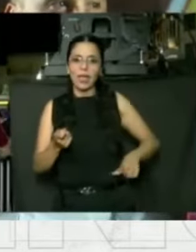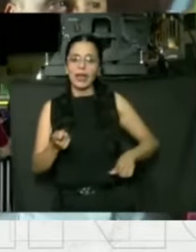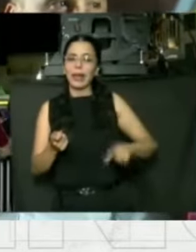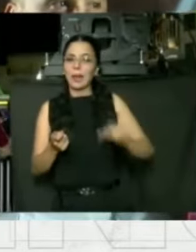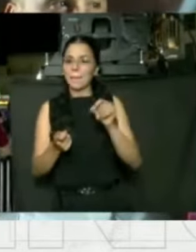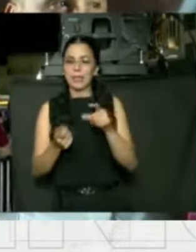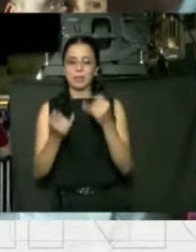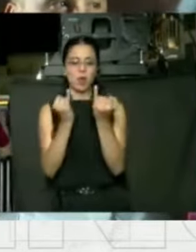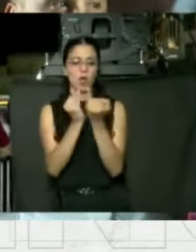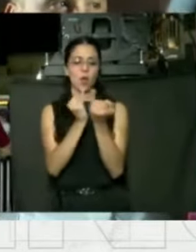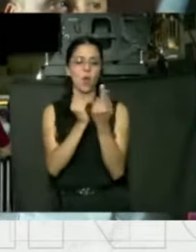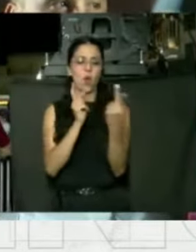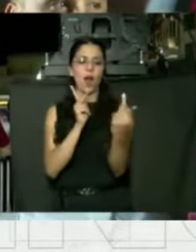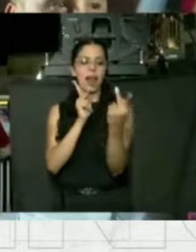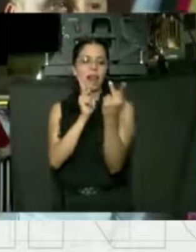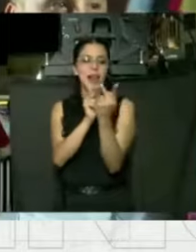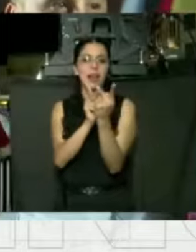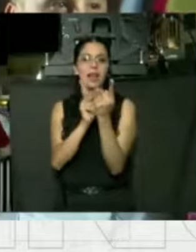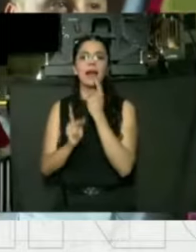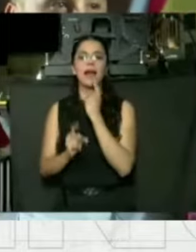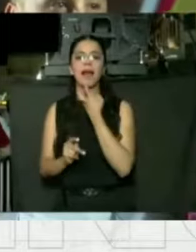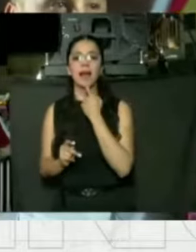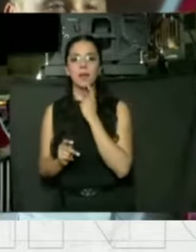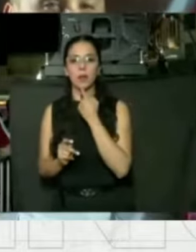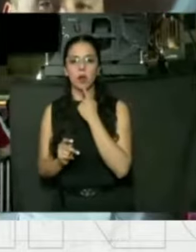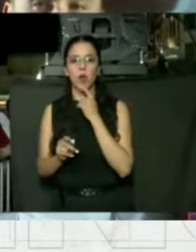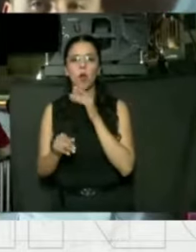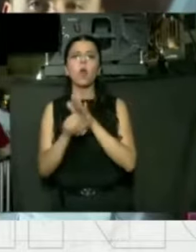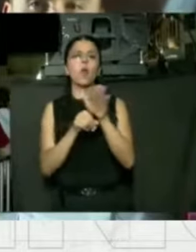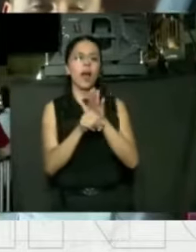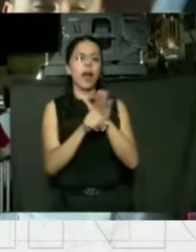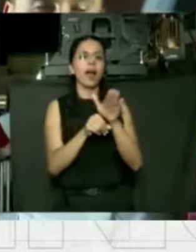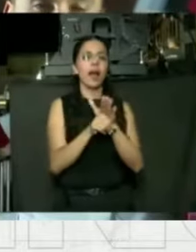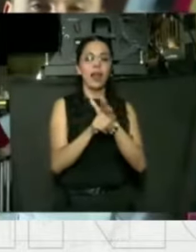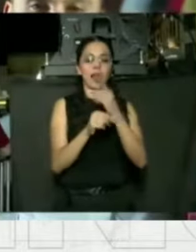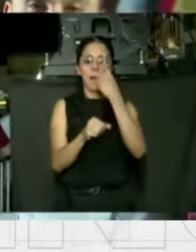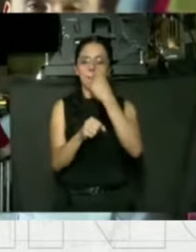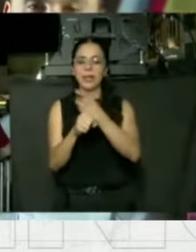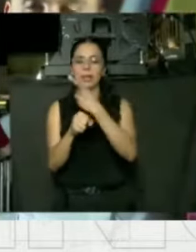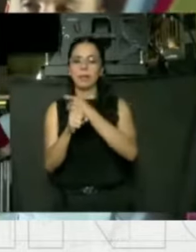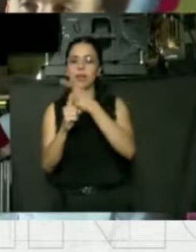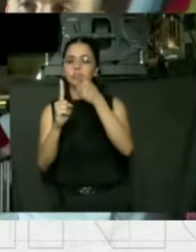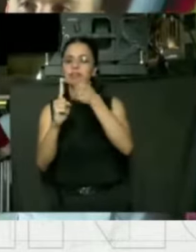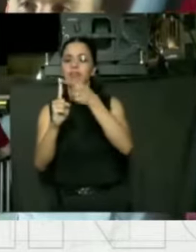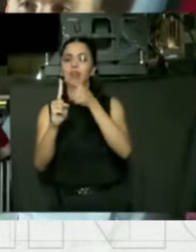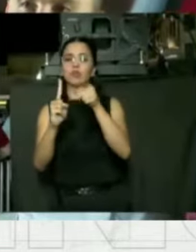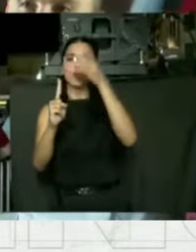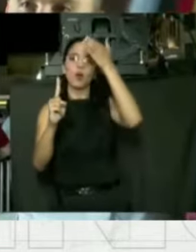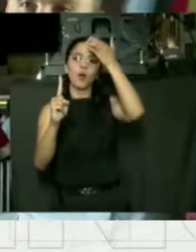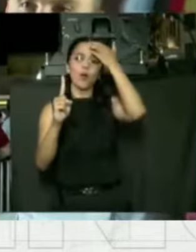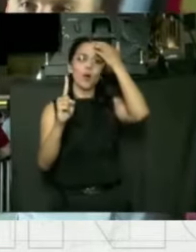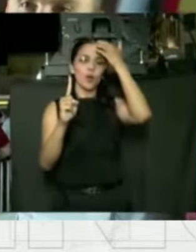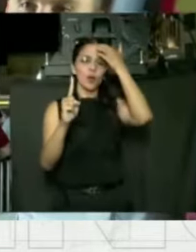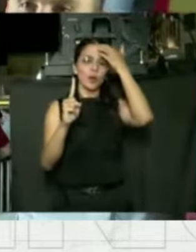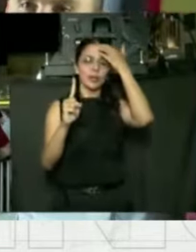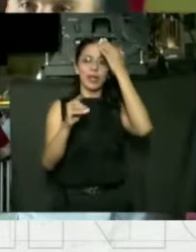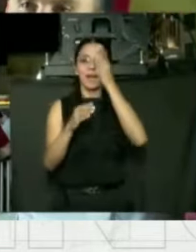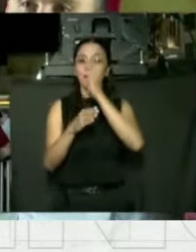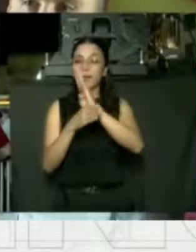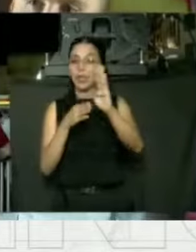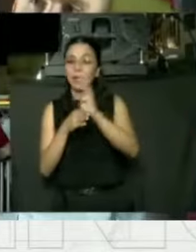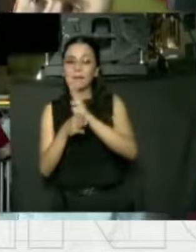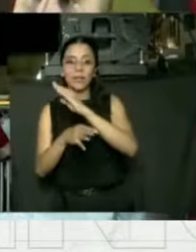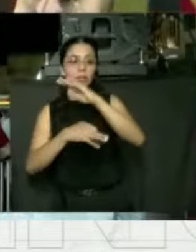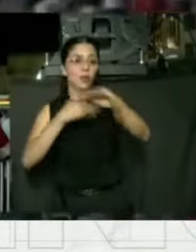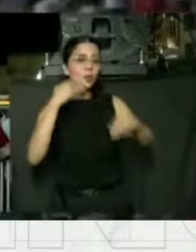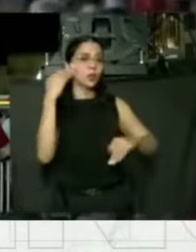Obrador. ¿Cuáles son esos principios? El primero, que ustedes lo conocen. Por el bien de todos,